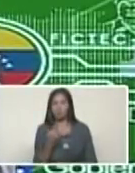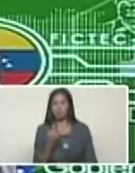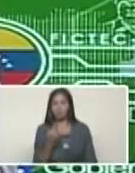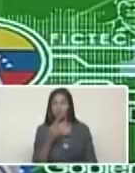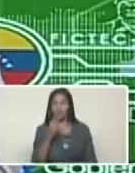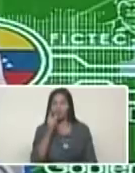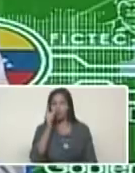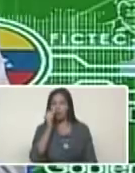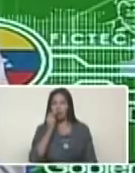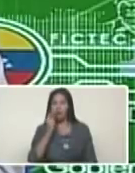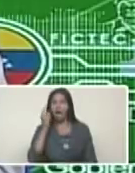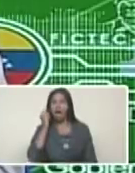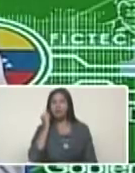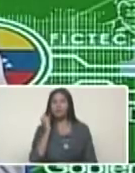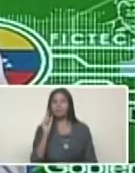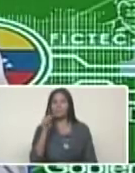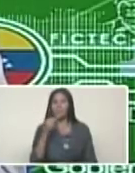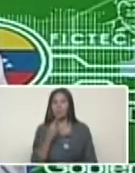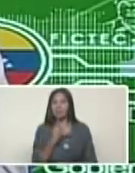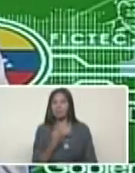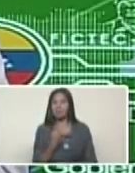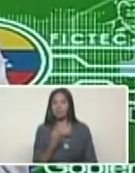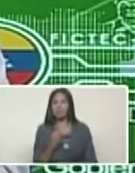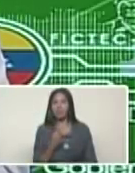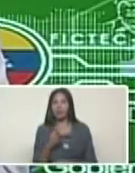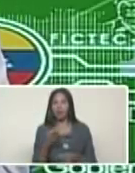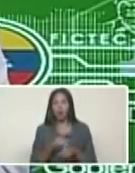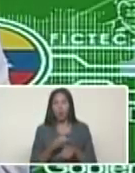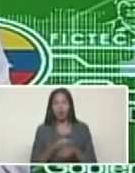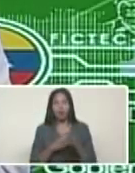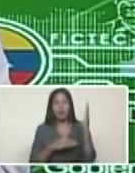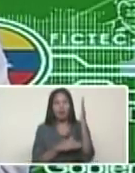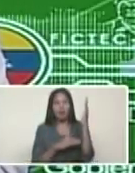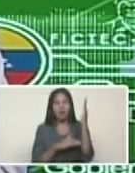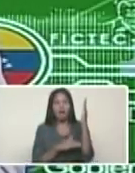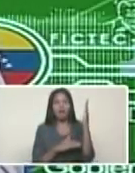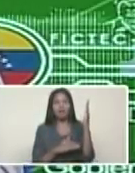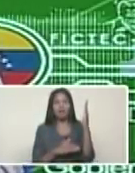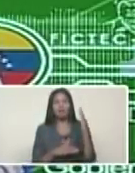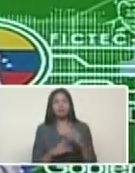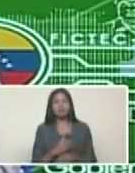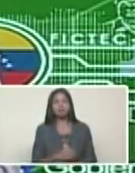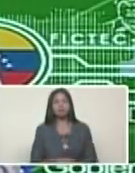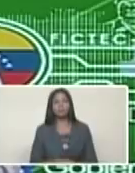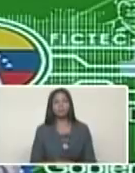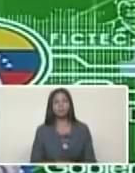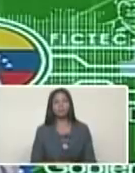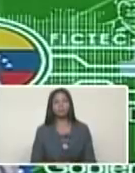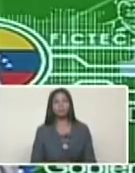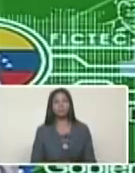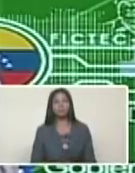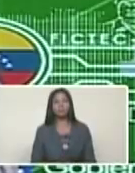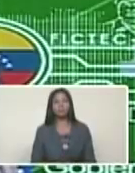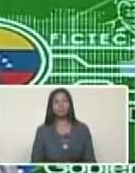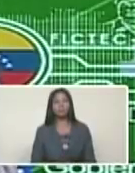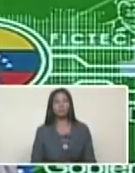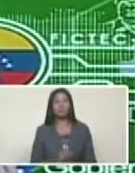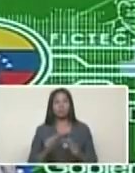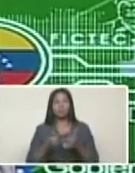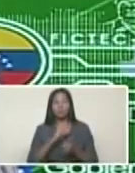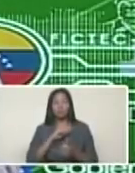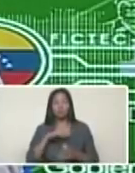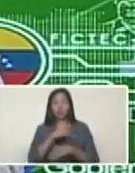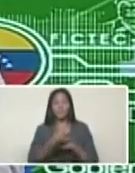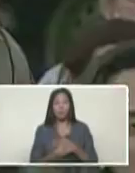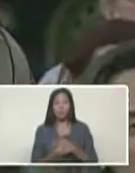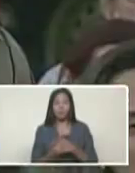jefa, nuestra querida gobernadora del estado Lara, Carmen Teresa Meléndez Rivas, que iniciamos el